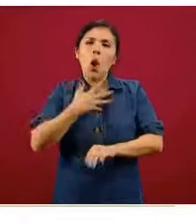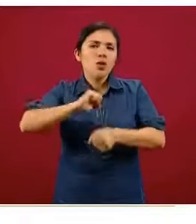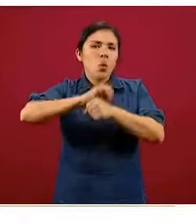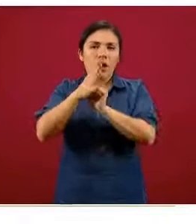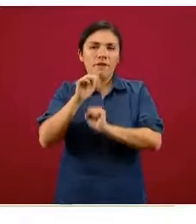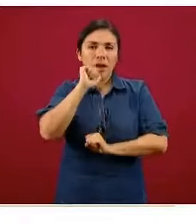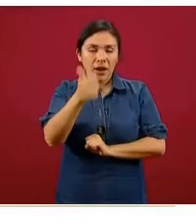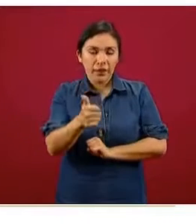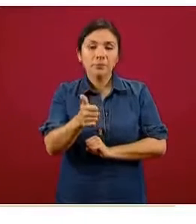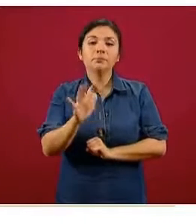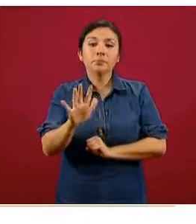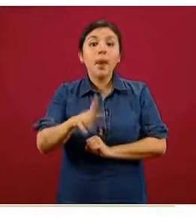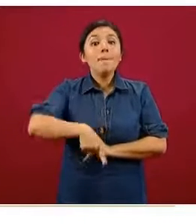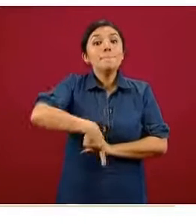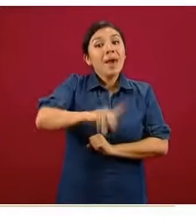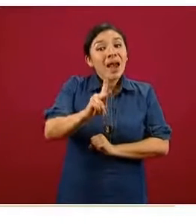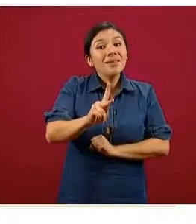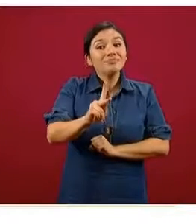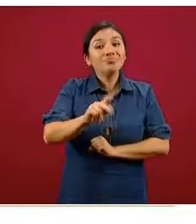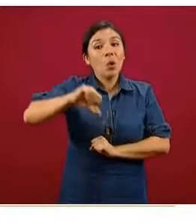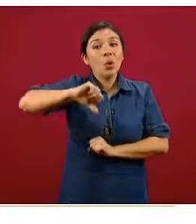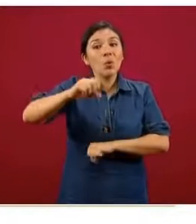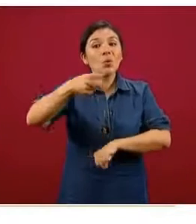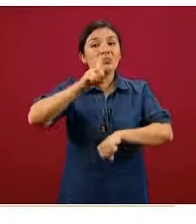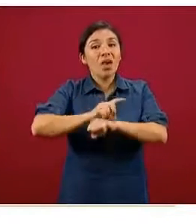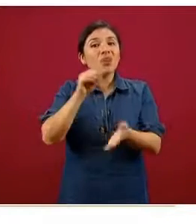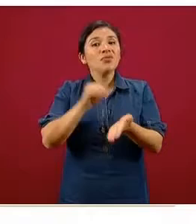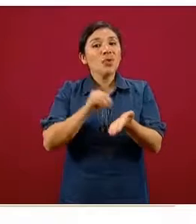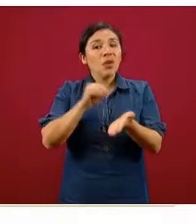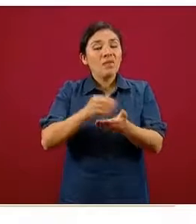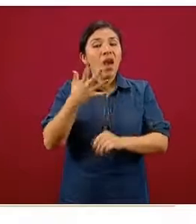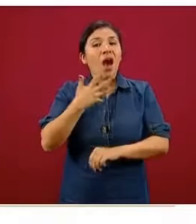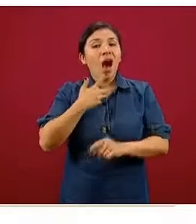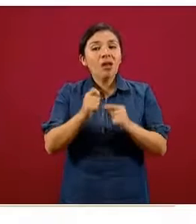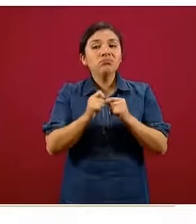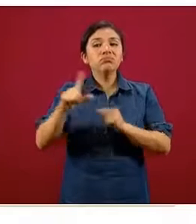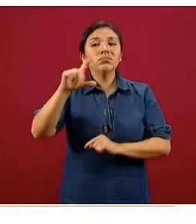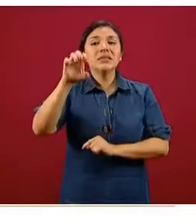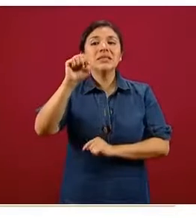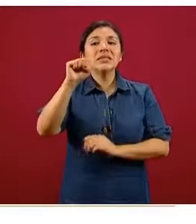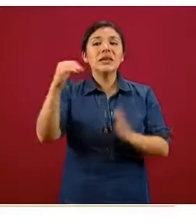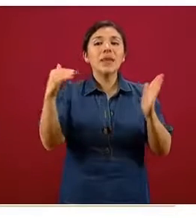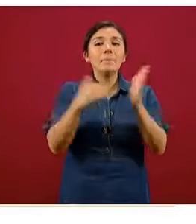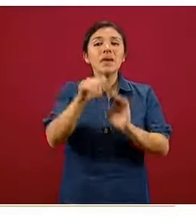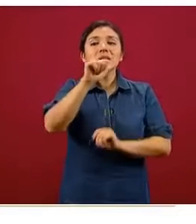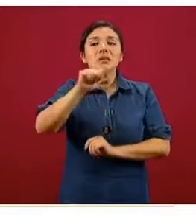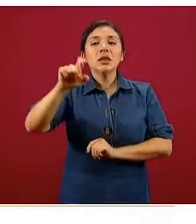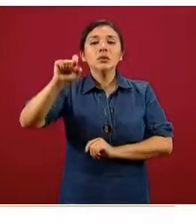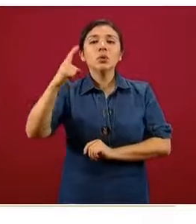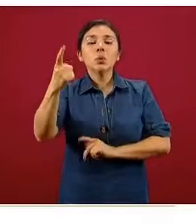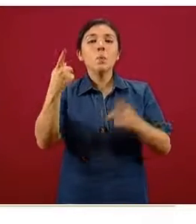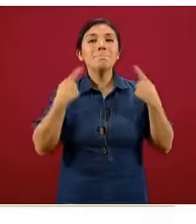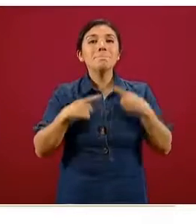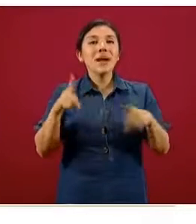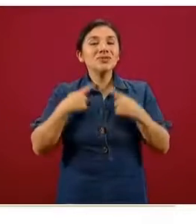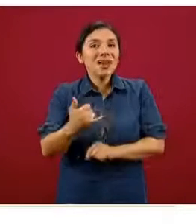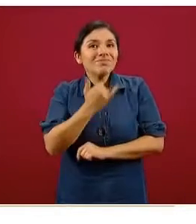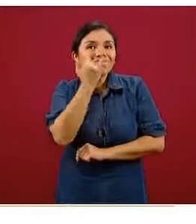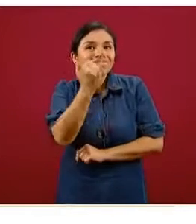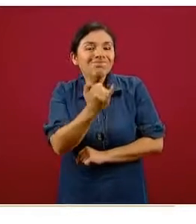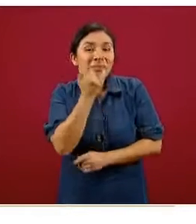COVID-19. Sin embargo, al día de hoy todavía se encuentran 60.621 personas